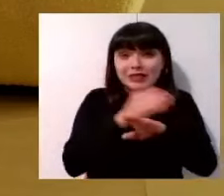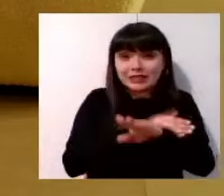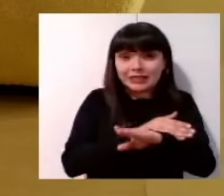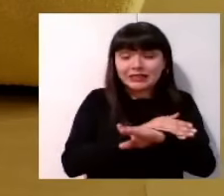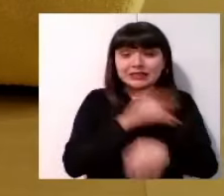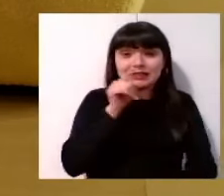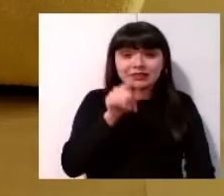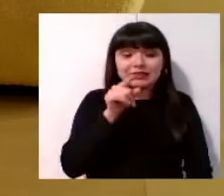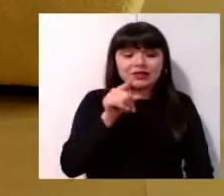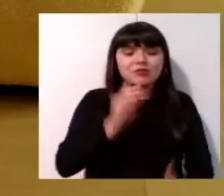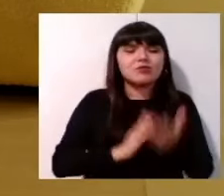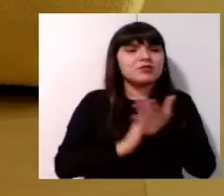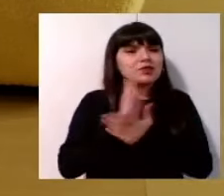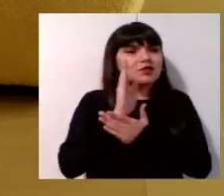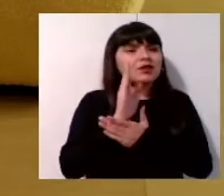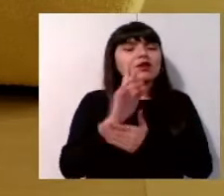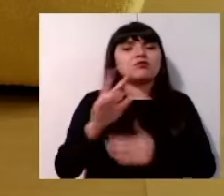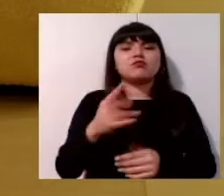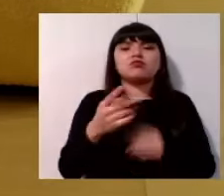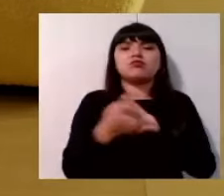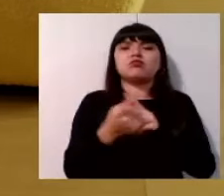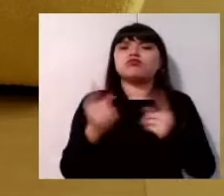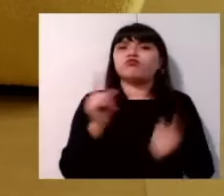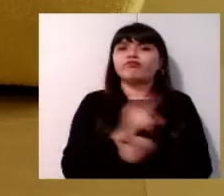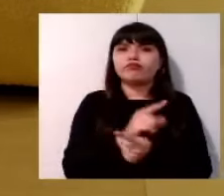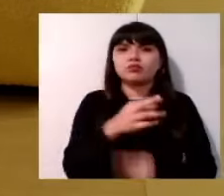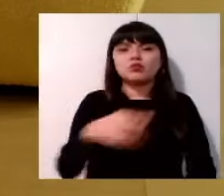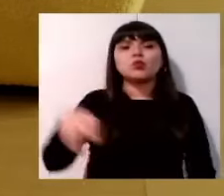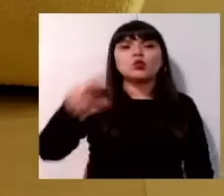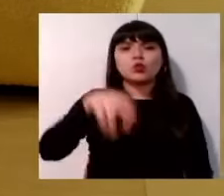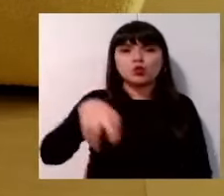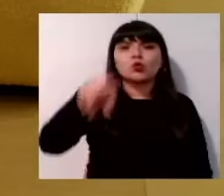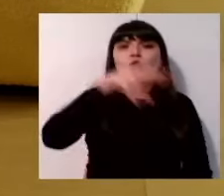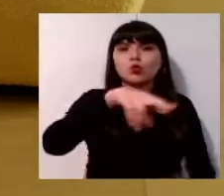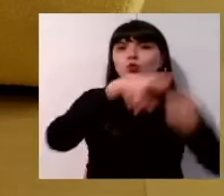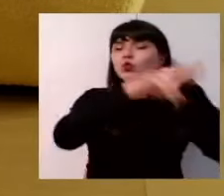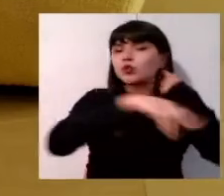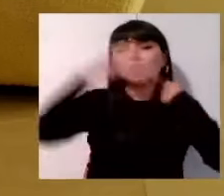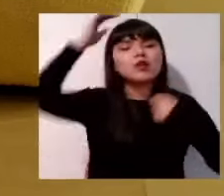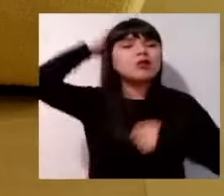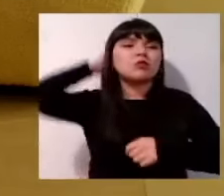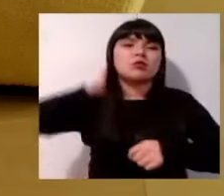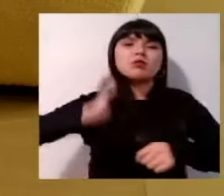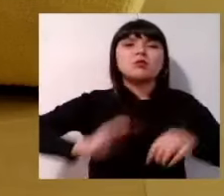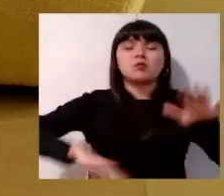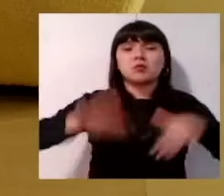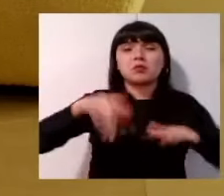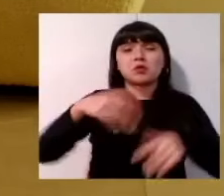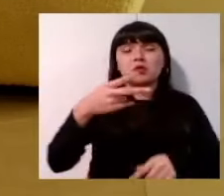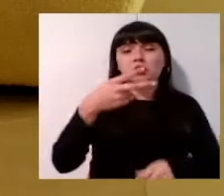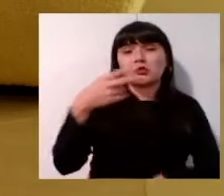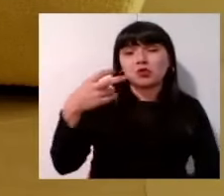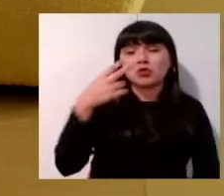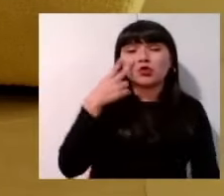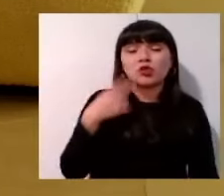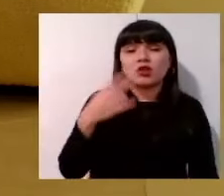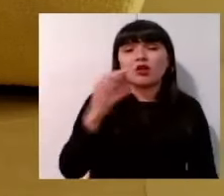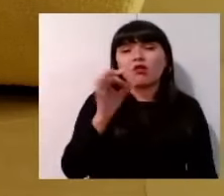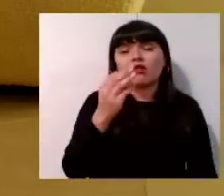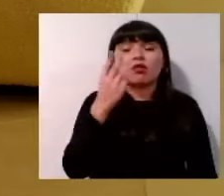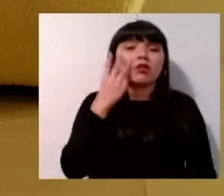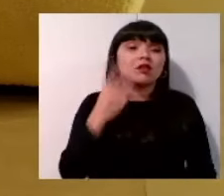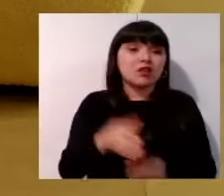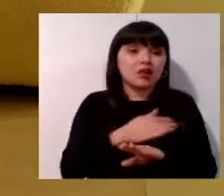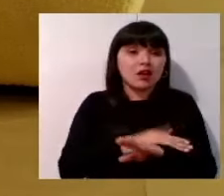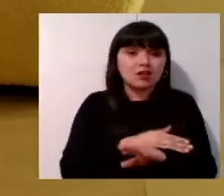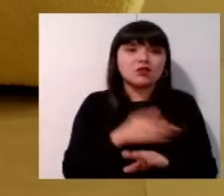cambio de rutina gradual, y las de invierno un par de días antes, por lo menos 2 o 3 días antes, y no idealmente la misma noche